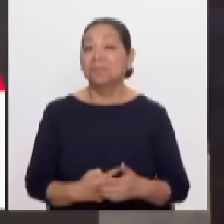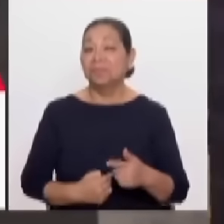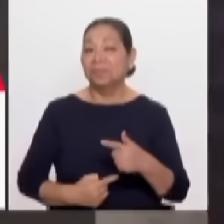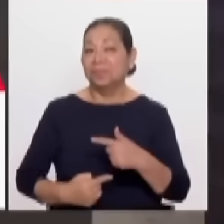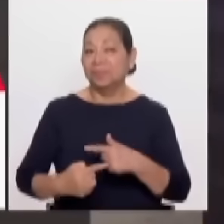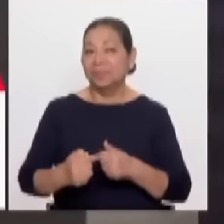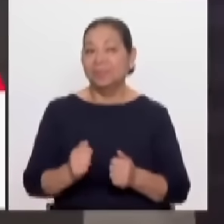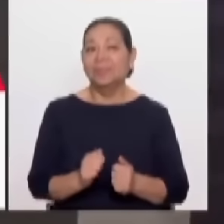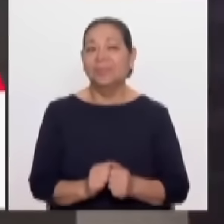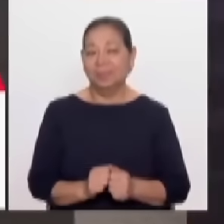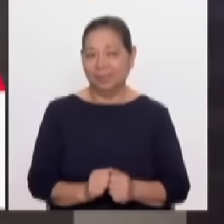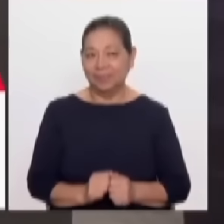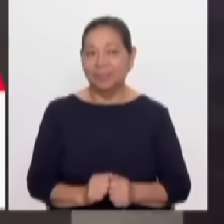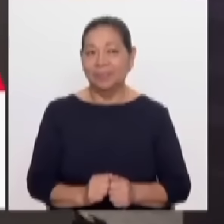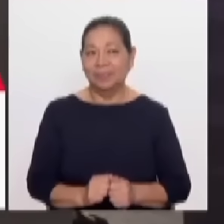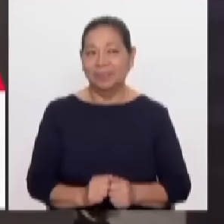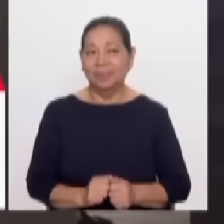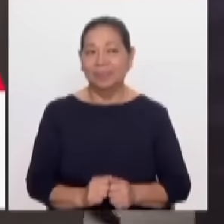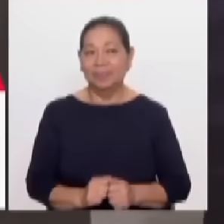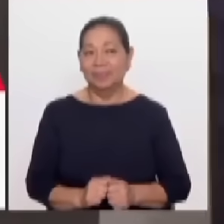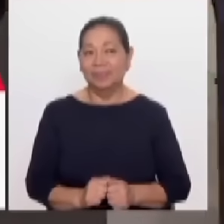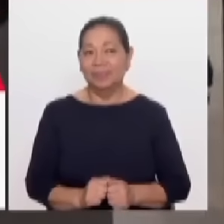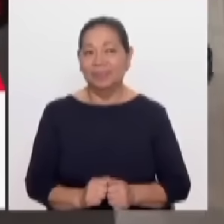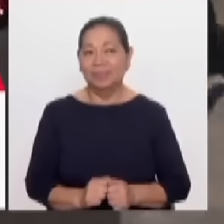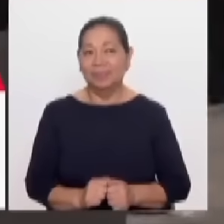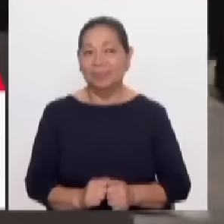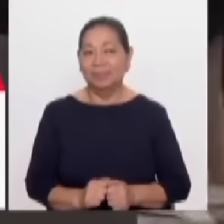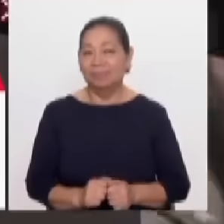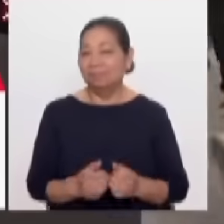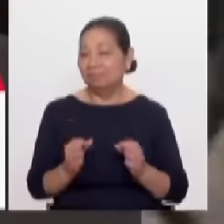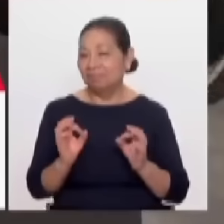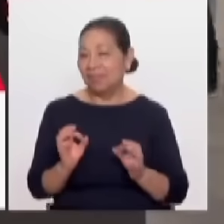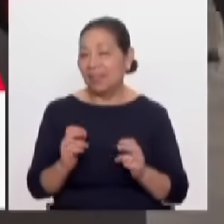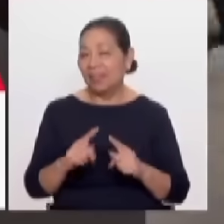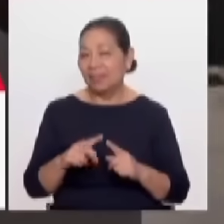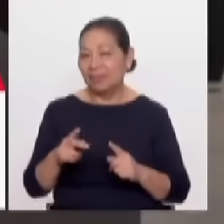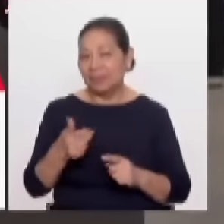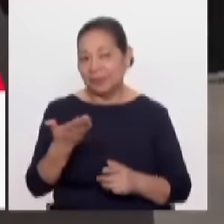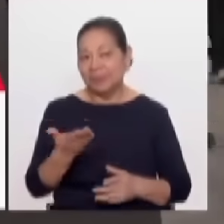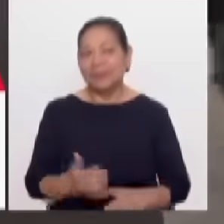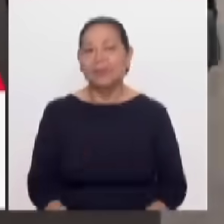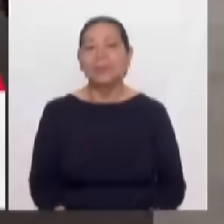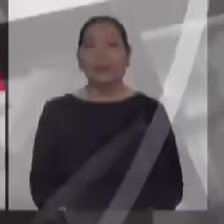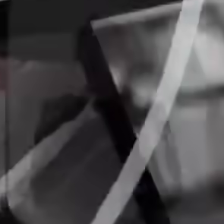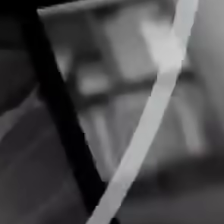pasamos a la programación habitual de TV Perú.